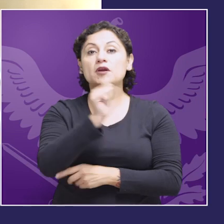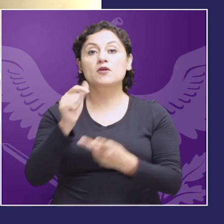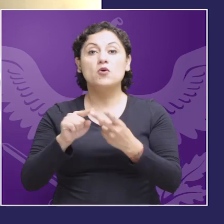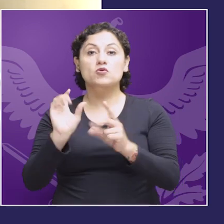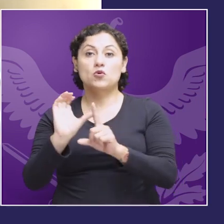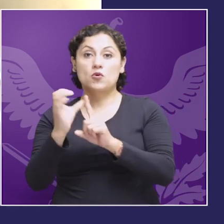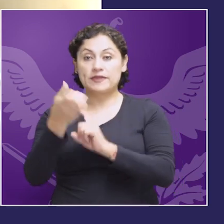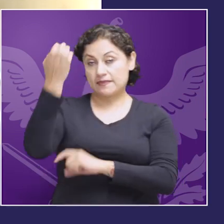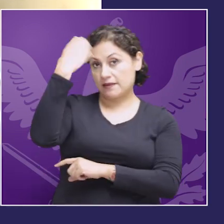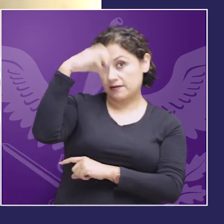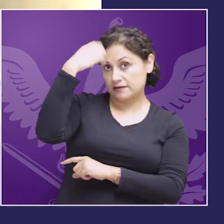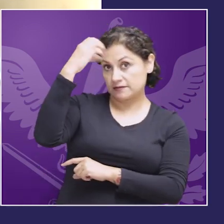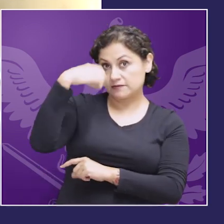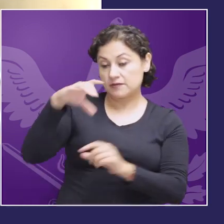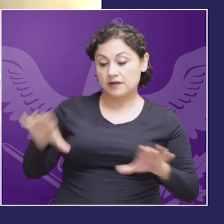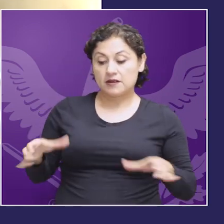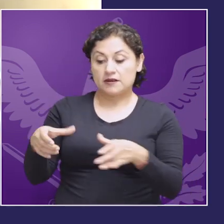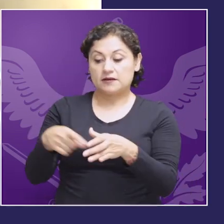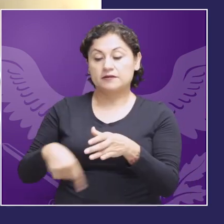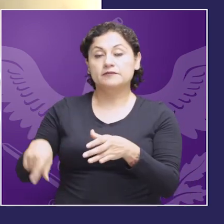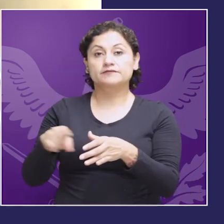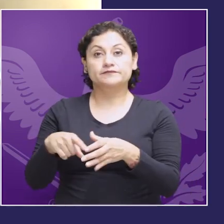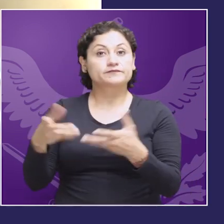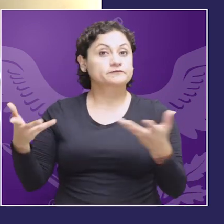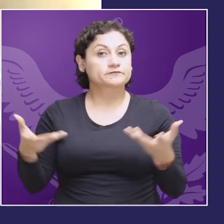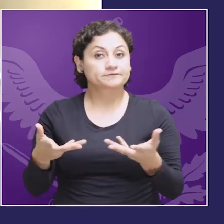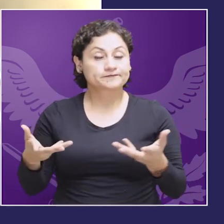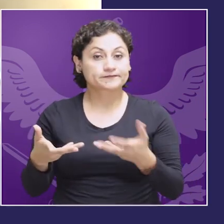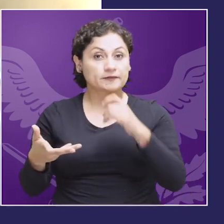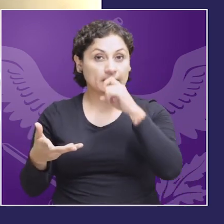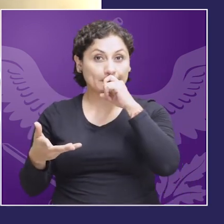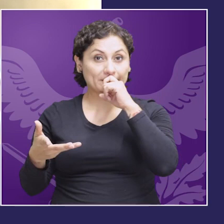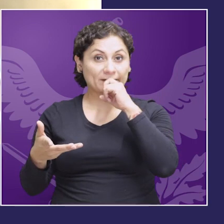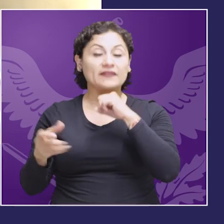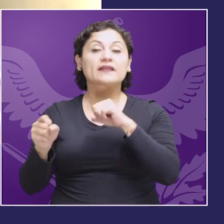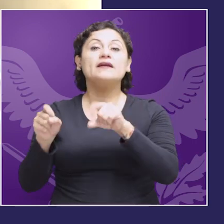los temas, y SEBI, que es el comité de expertas que hace